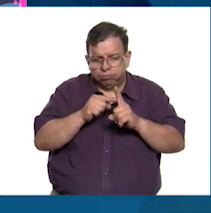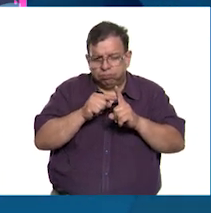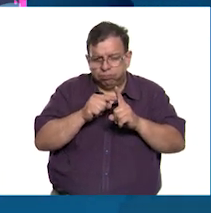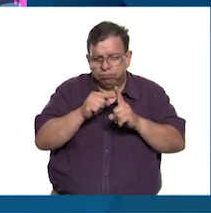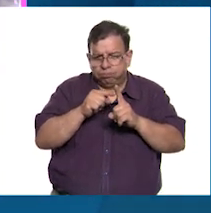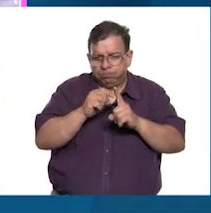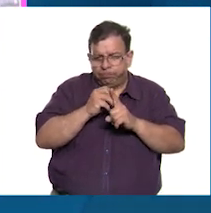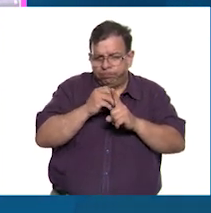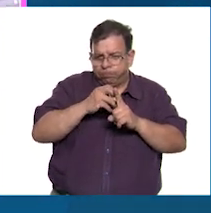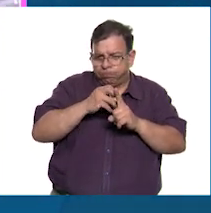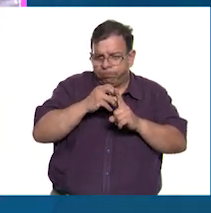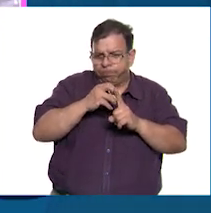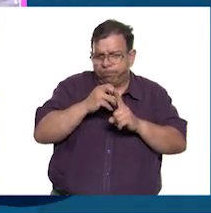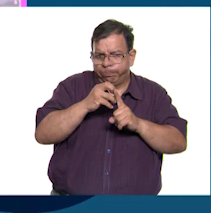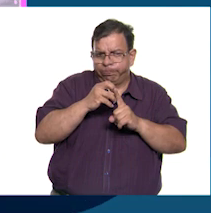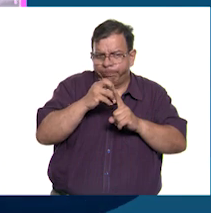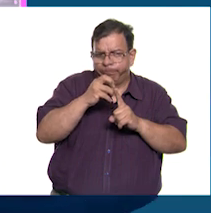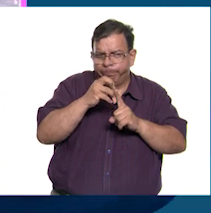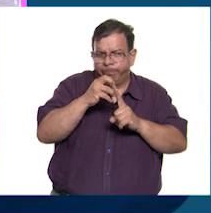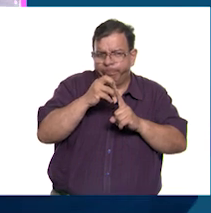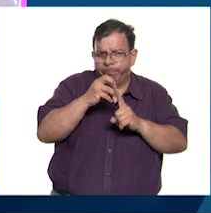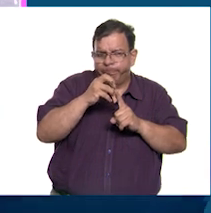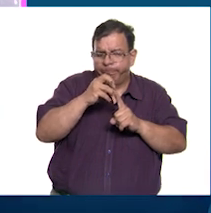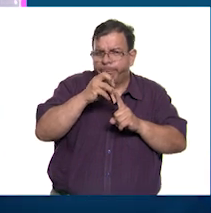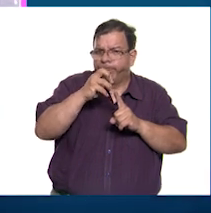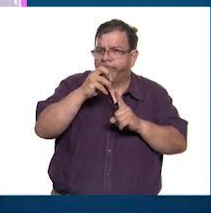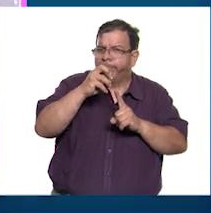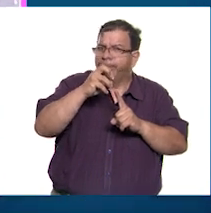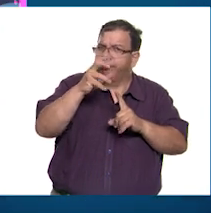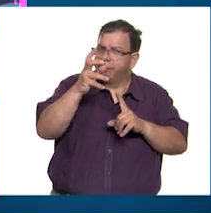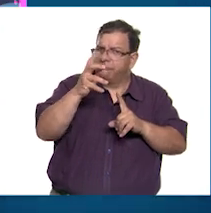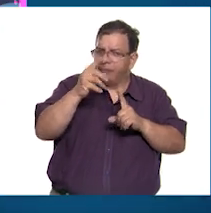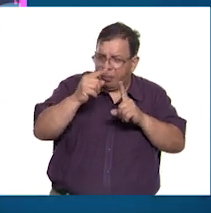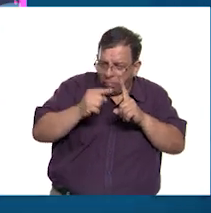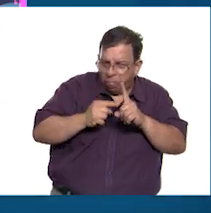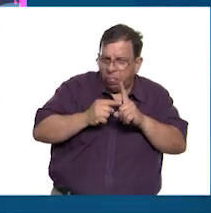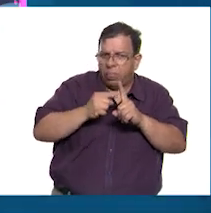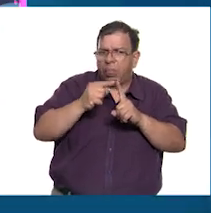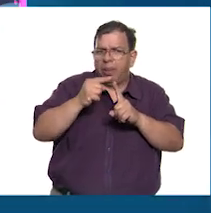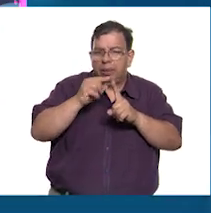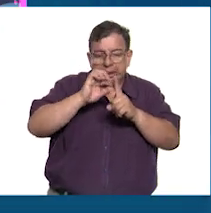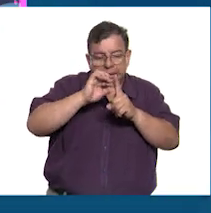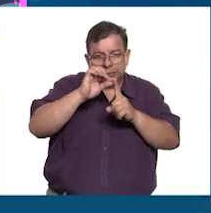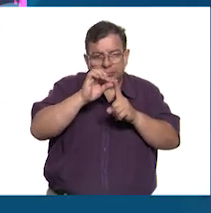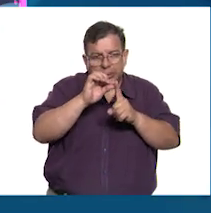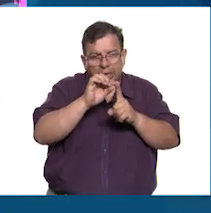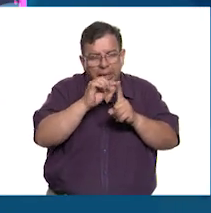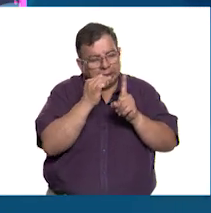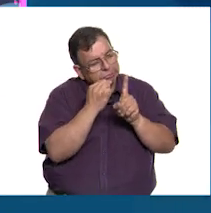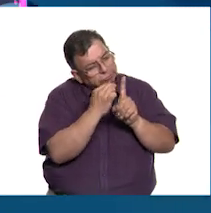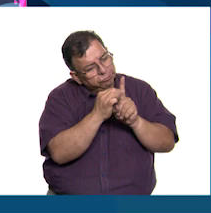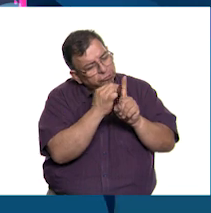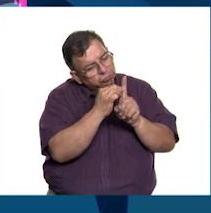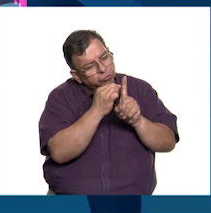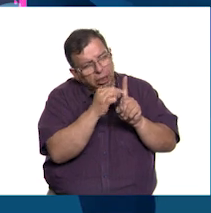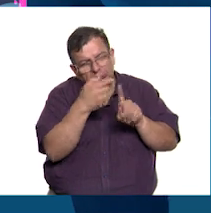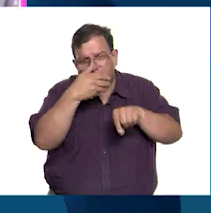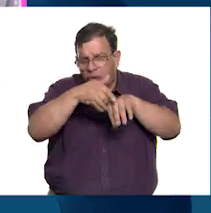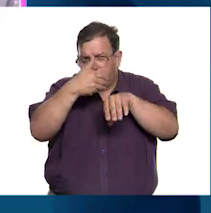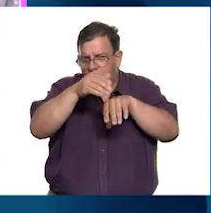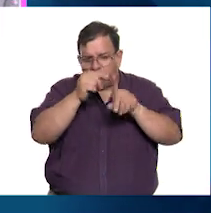en volumen y al crecer en volumen sube por el tubito. En este tubo además tenemos una pequeña